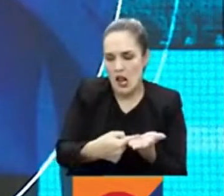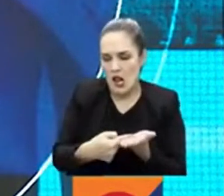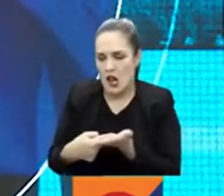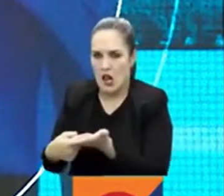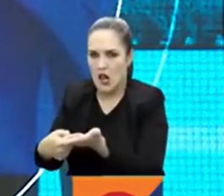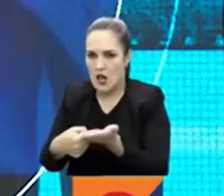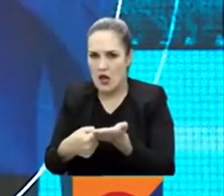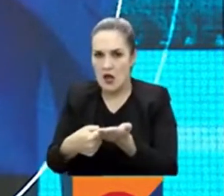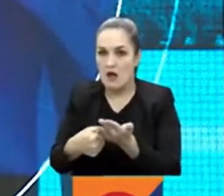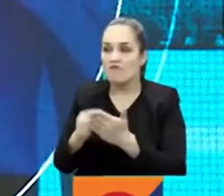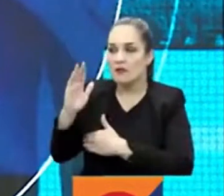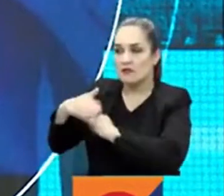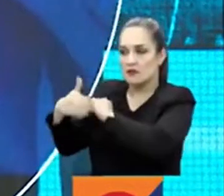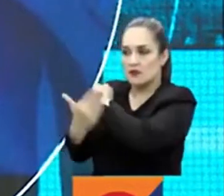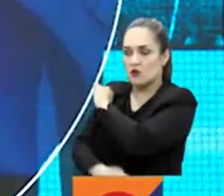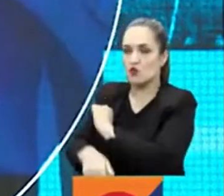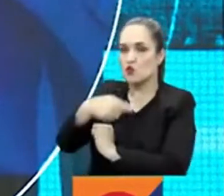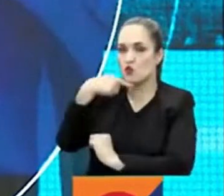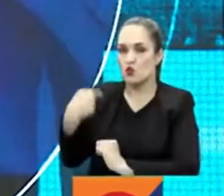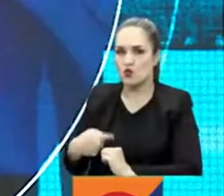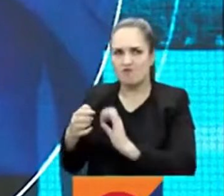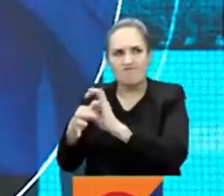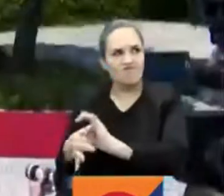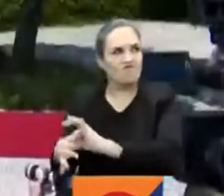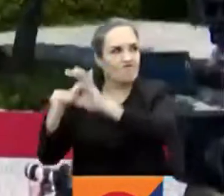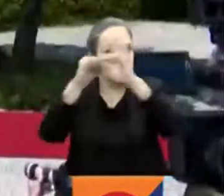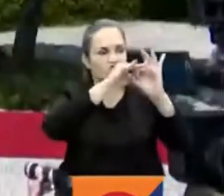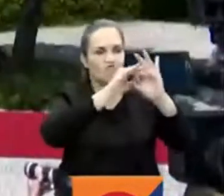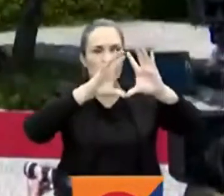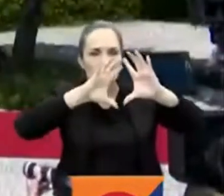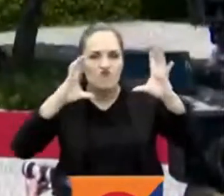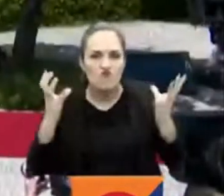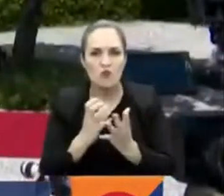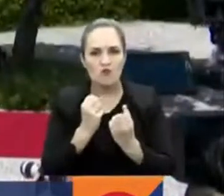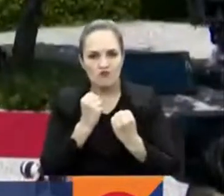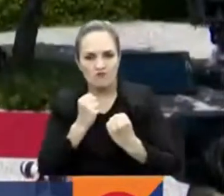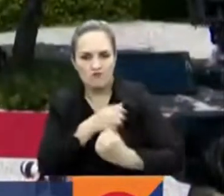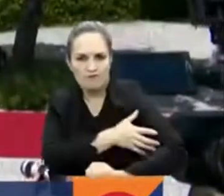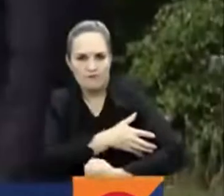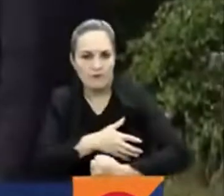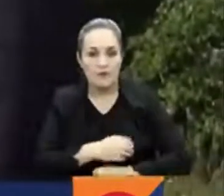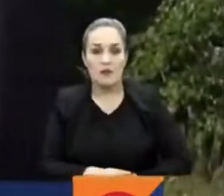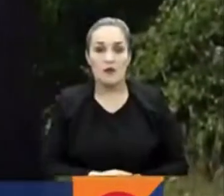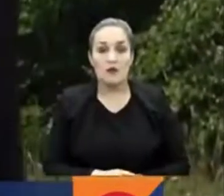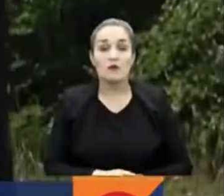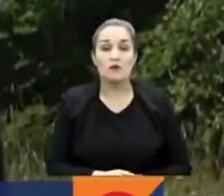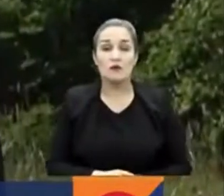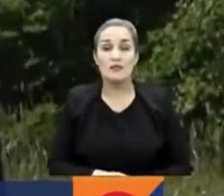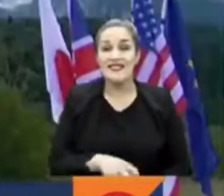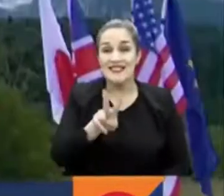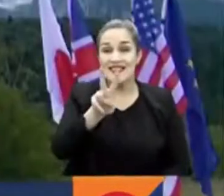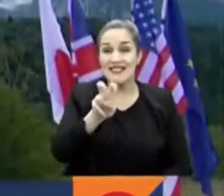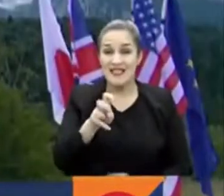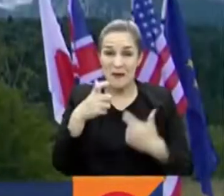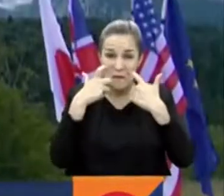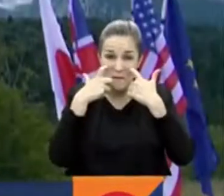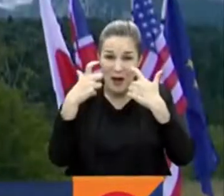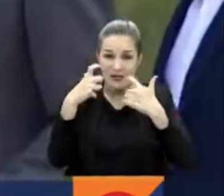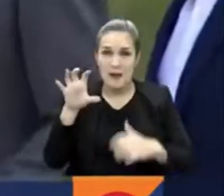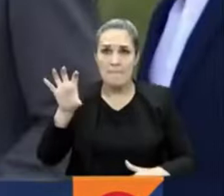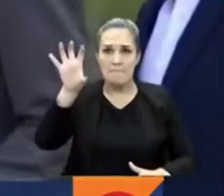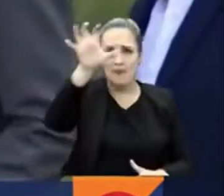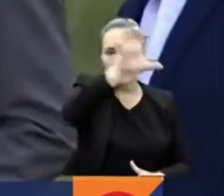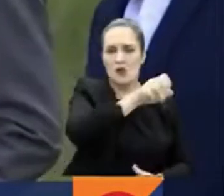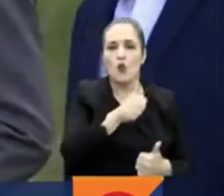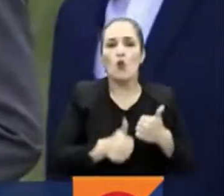unidad del grupo de las grandes potencias mundiales. La cumbre de las mayores potencias occidentales. Los líderes de